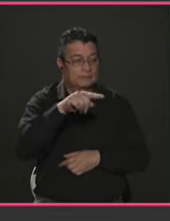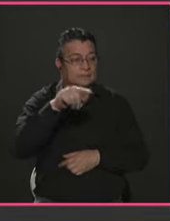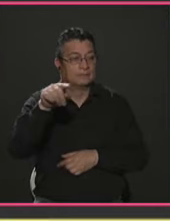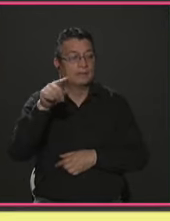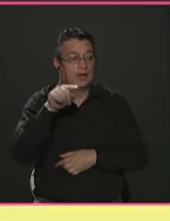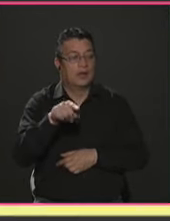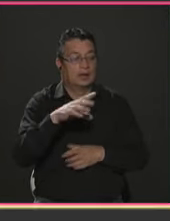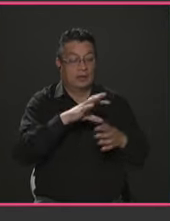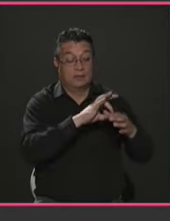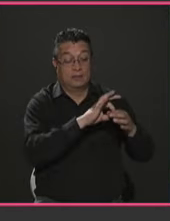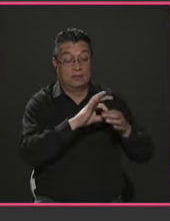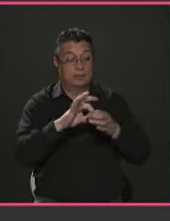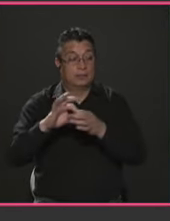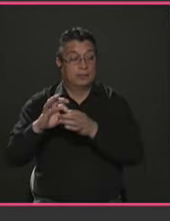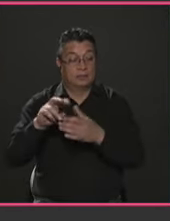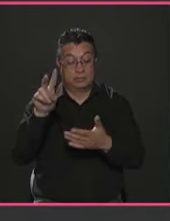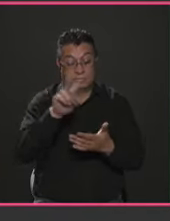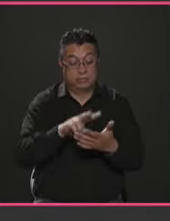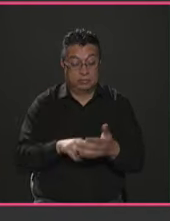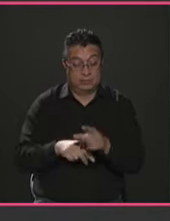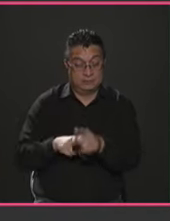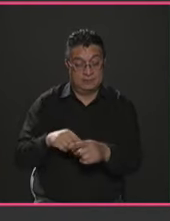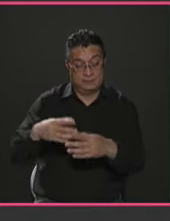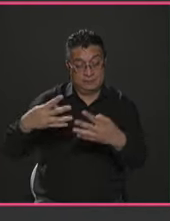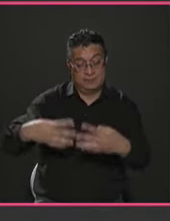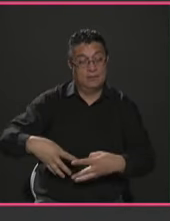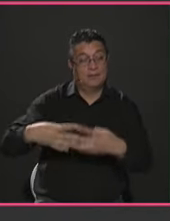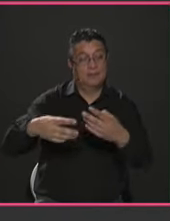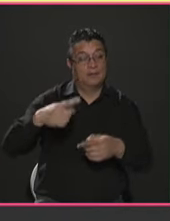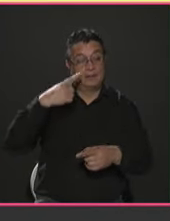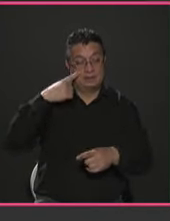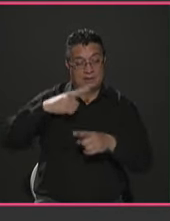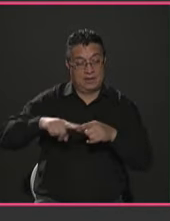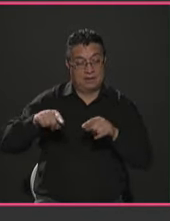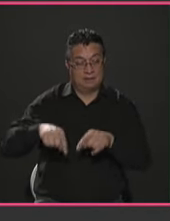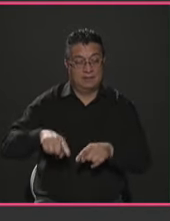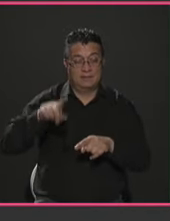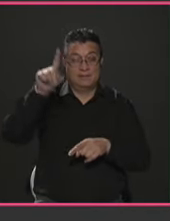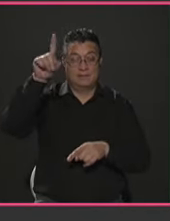acá está pasando un texto le aviso que que no tiene nada que ver